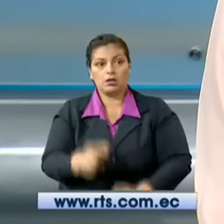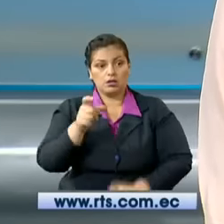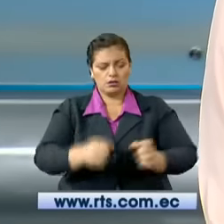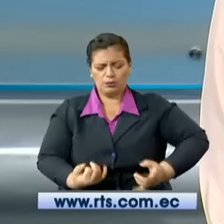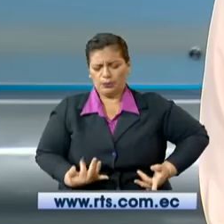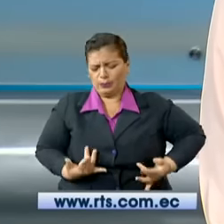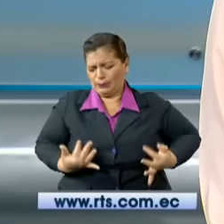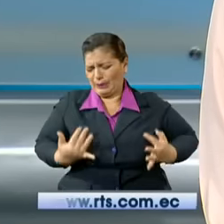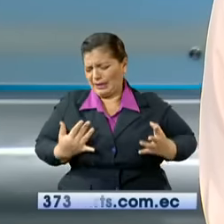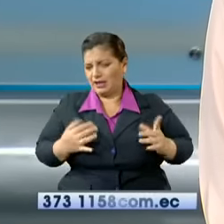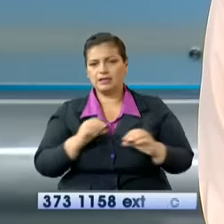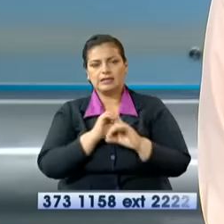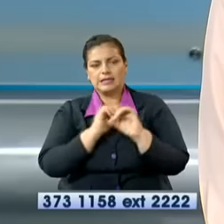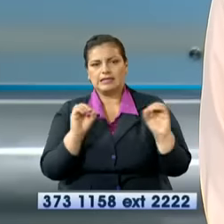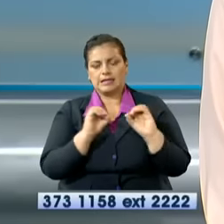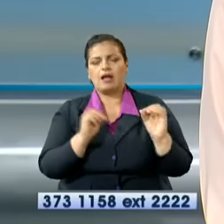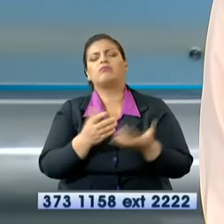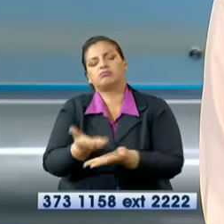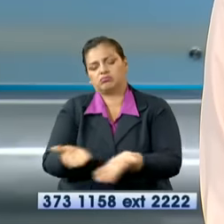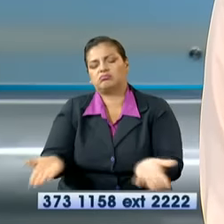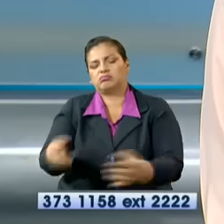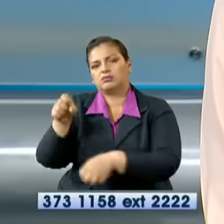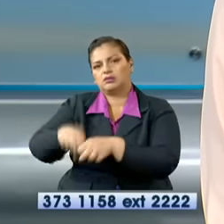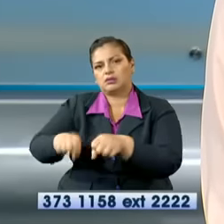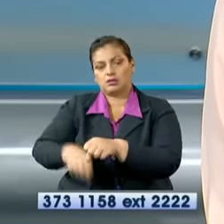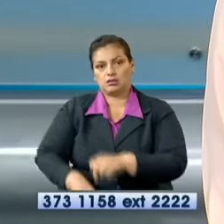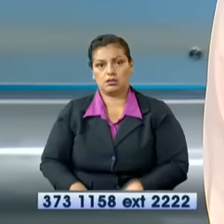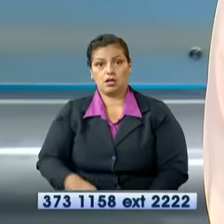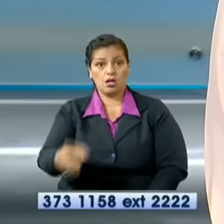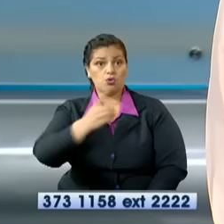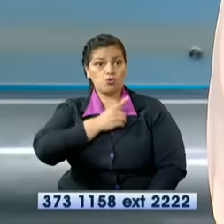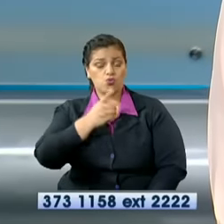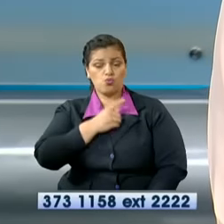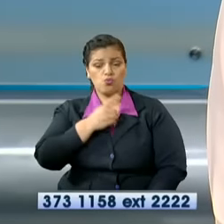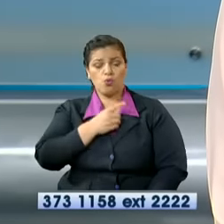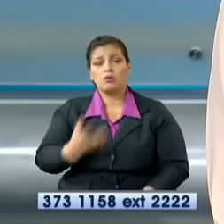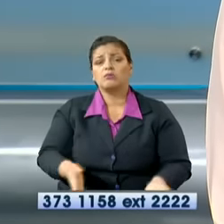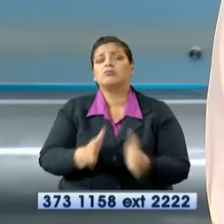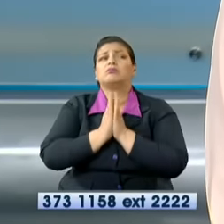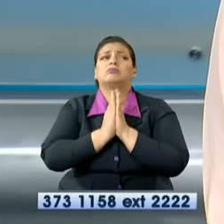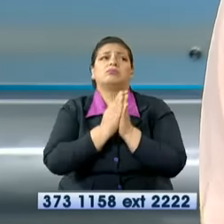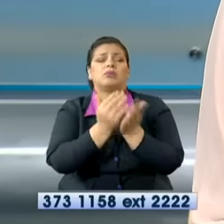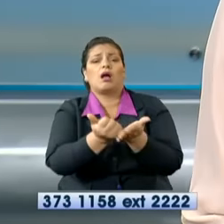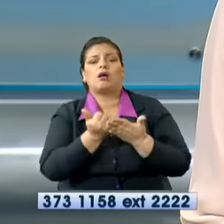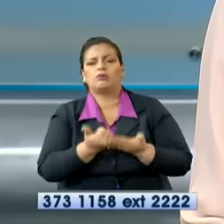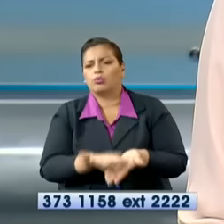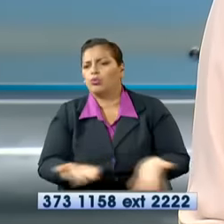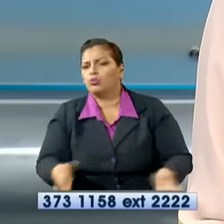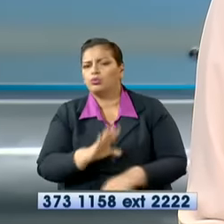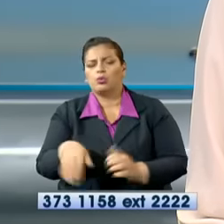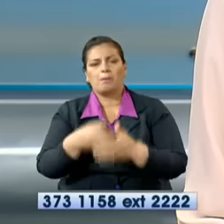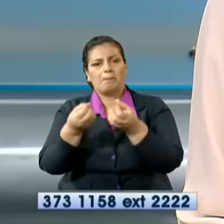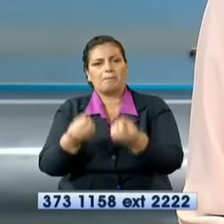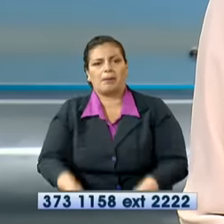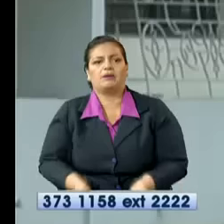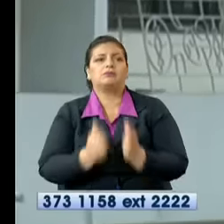daños materiales. Los afectados solicitan ayuda porque perdieron sus pertenencias en el siniestro. Veamos.